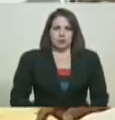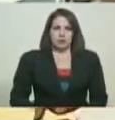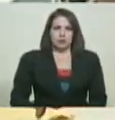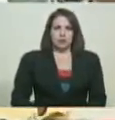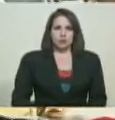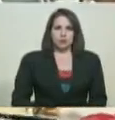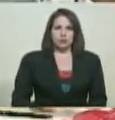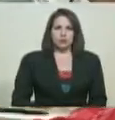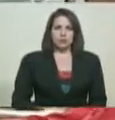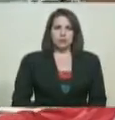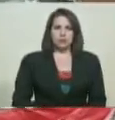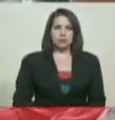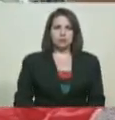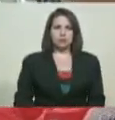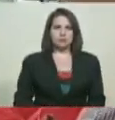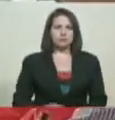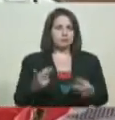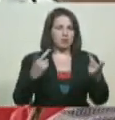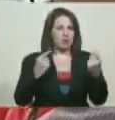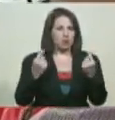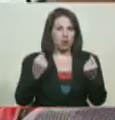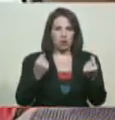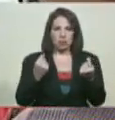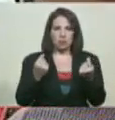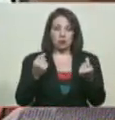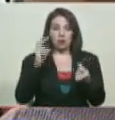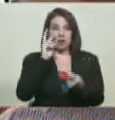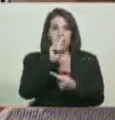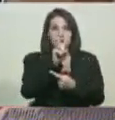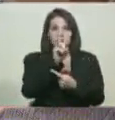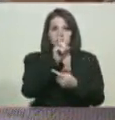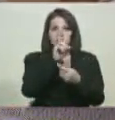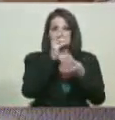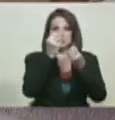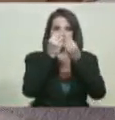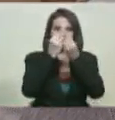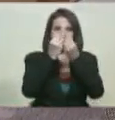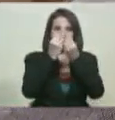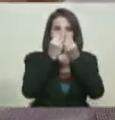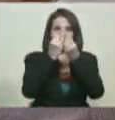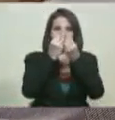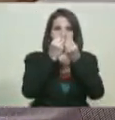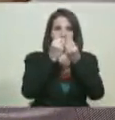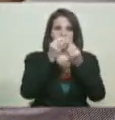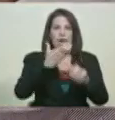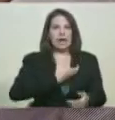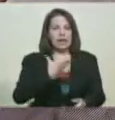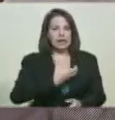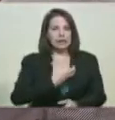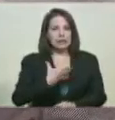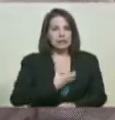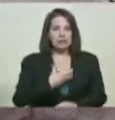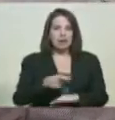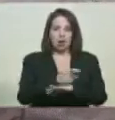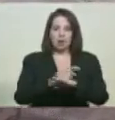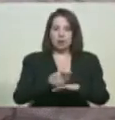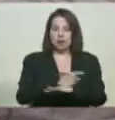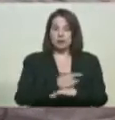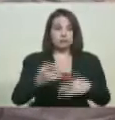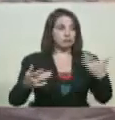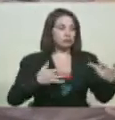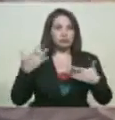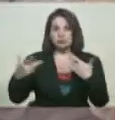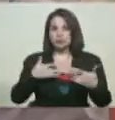lo económico ya he visto como las alcaldías las gobernaciones se han activado en la